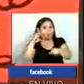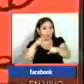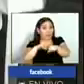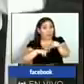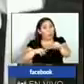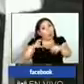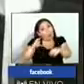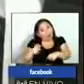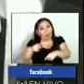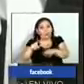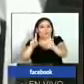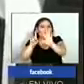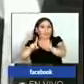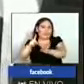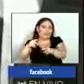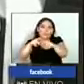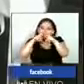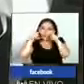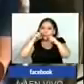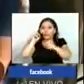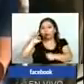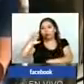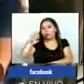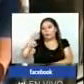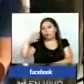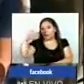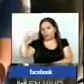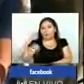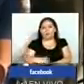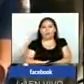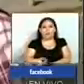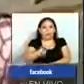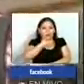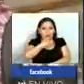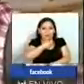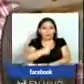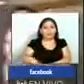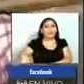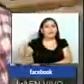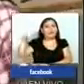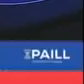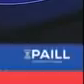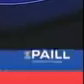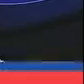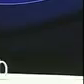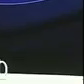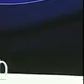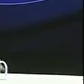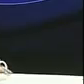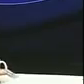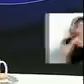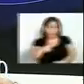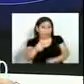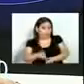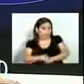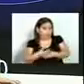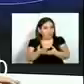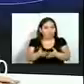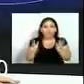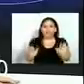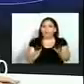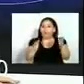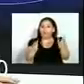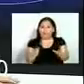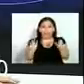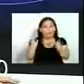O la media docena De un filtro A 350 Informó Para Noticiero Hechos Eric Alfaro Contarles también Que ante la